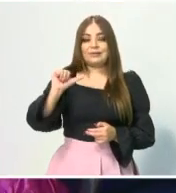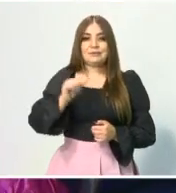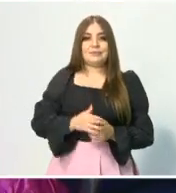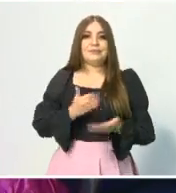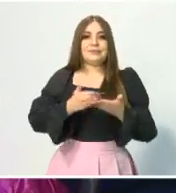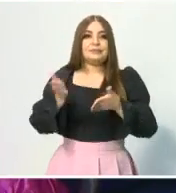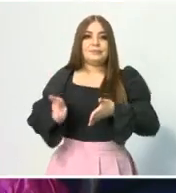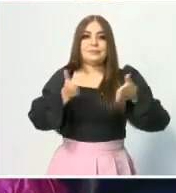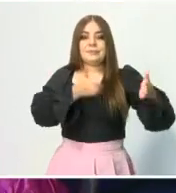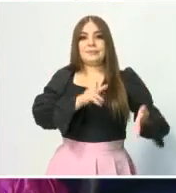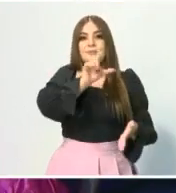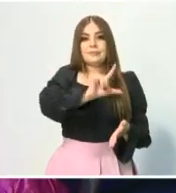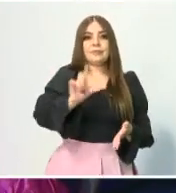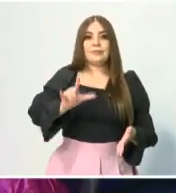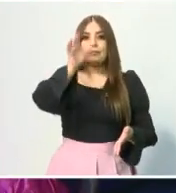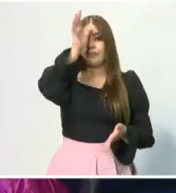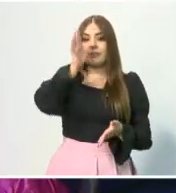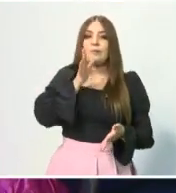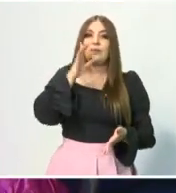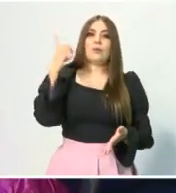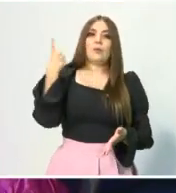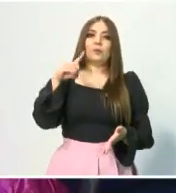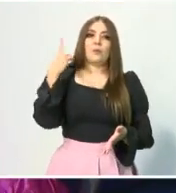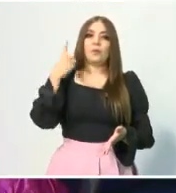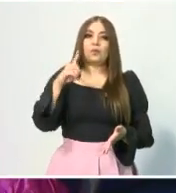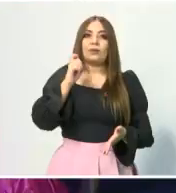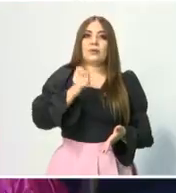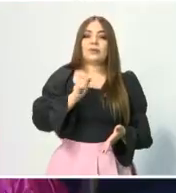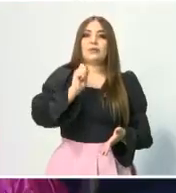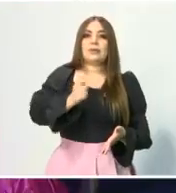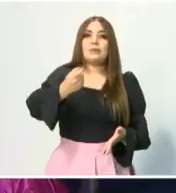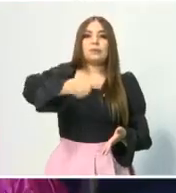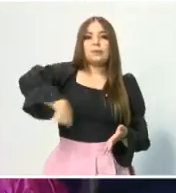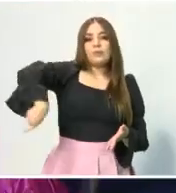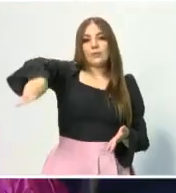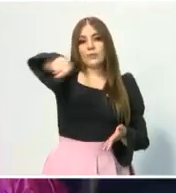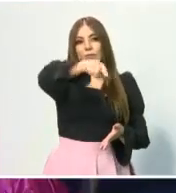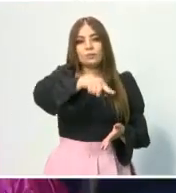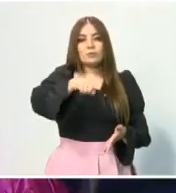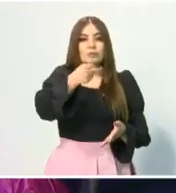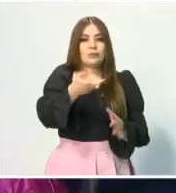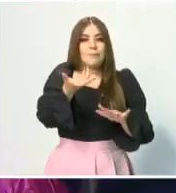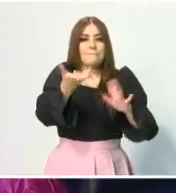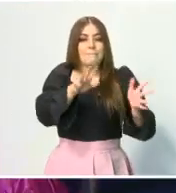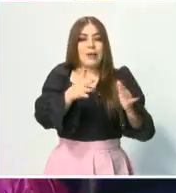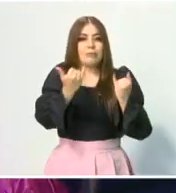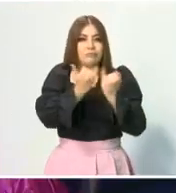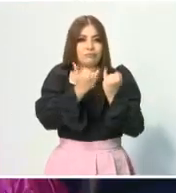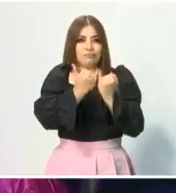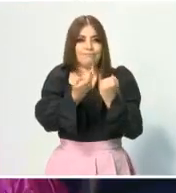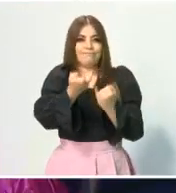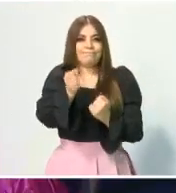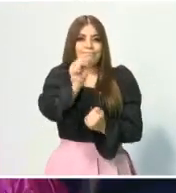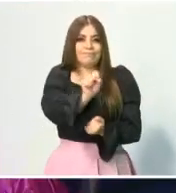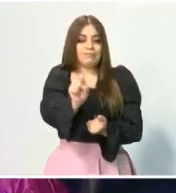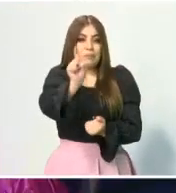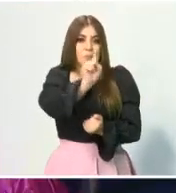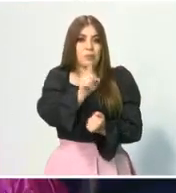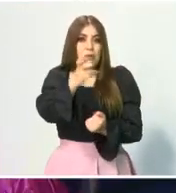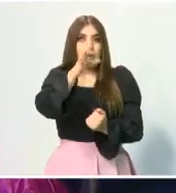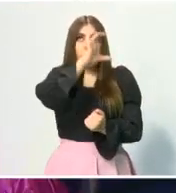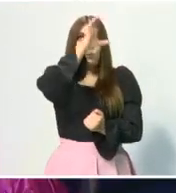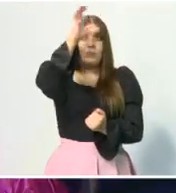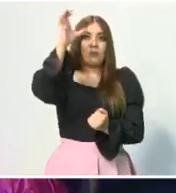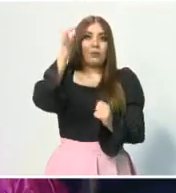vamos a la Laguna de Coahuila y Durango. Las condiciones se mantienen muy similares a lo que vimos este fin de semana. Cielo